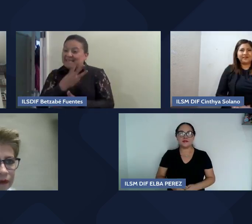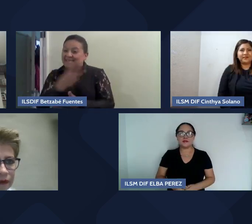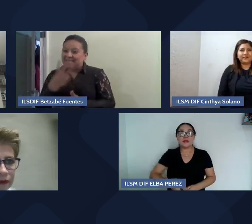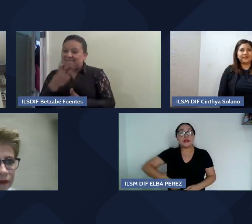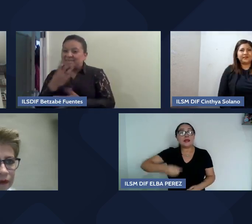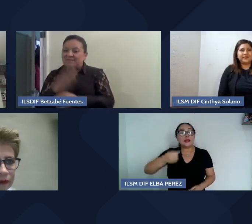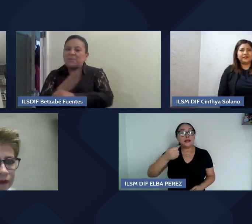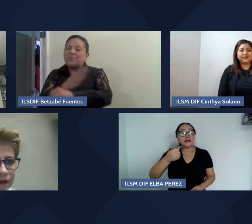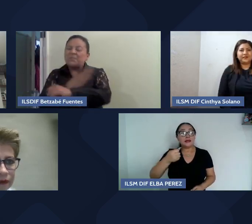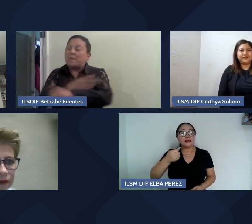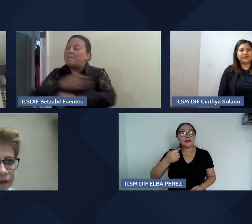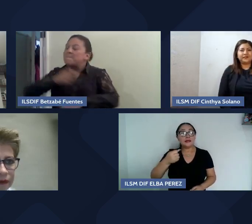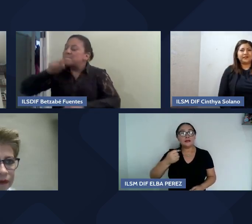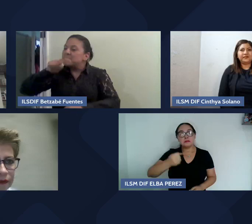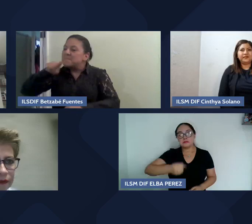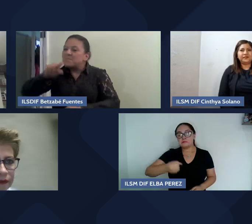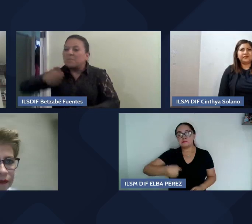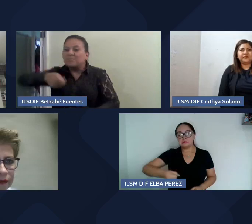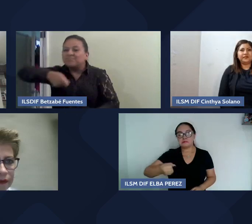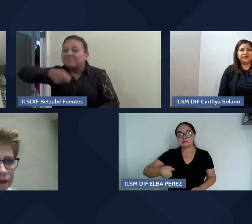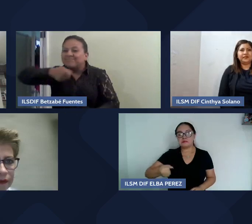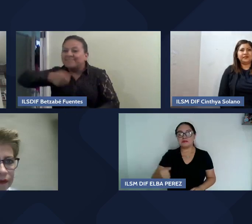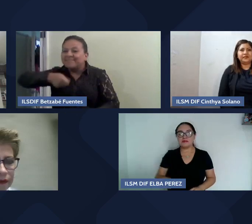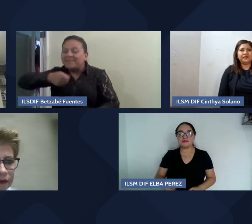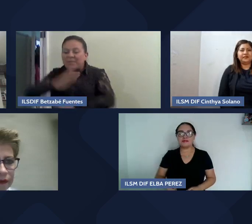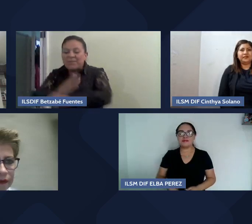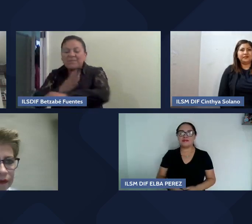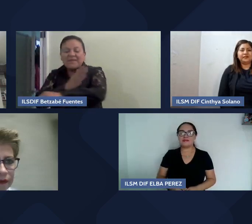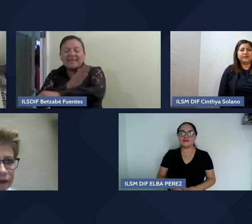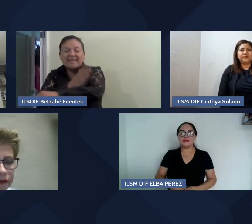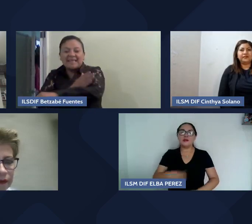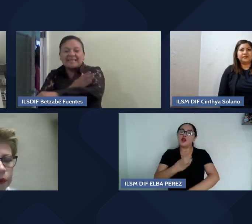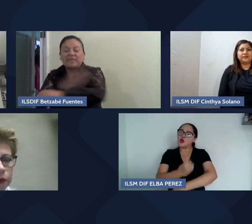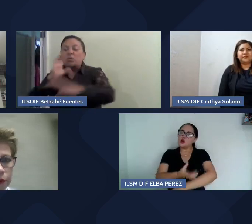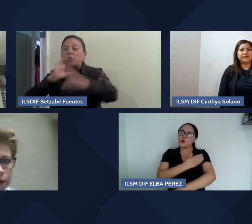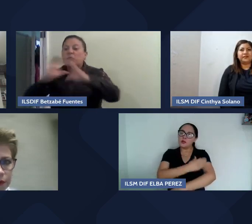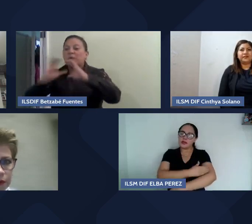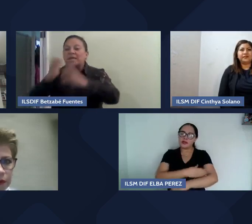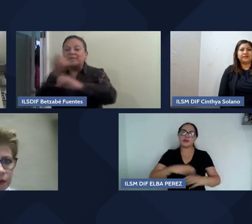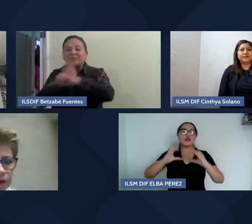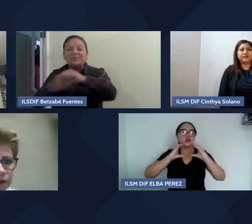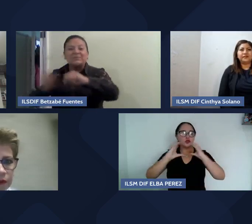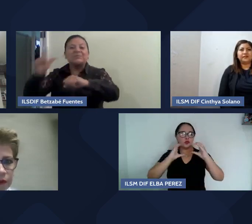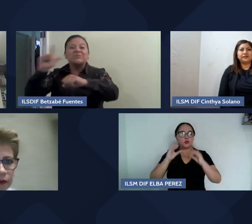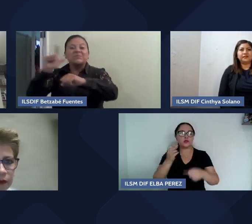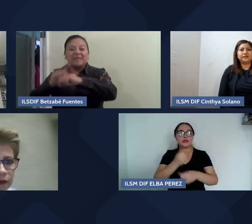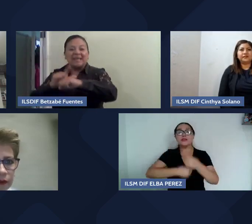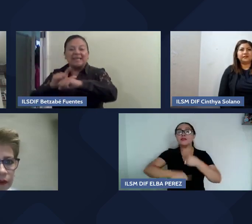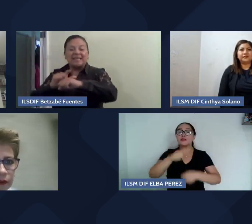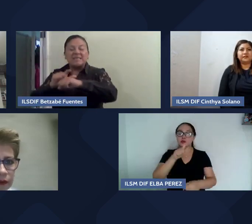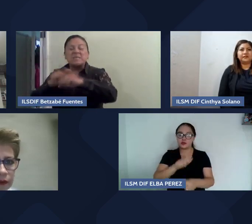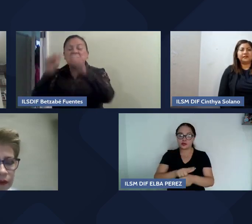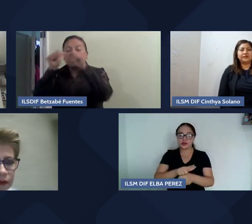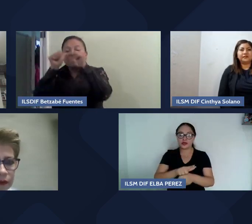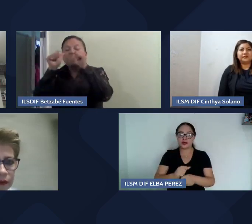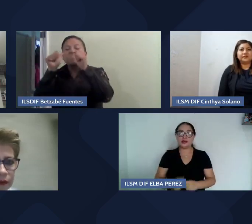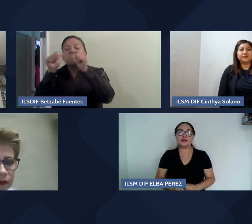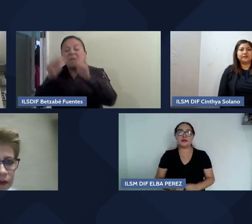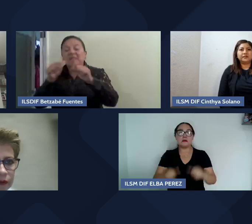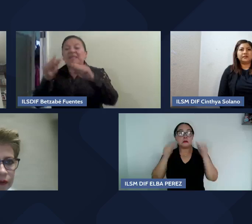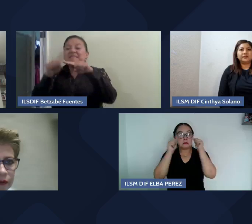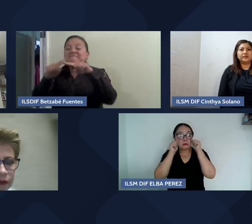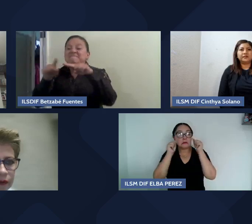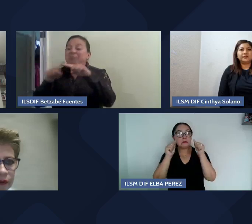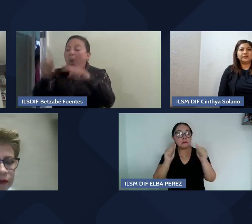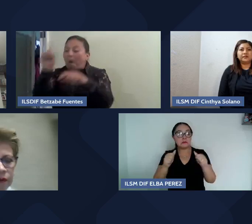a mis compañeras, tanto de comunicación social, Paola, que estará pendiente de sus comentarios y preguntas en redes sociales, así como mis compañeras